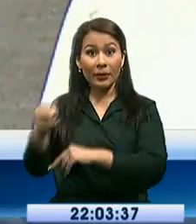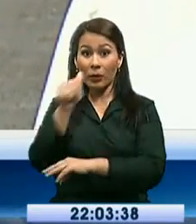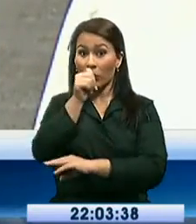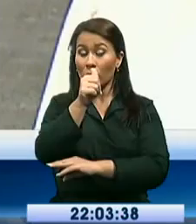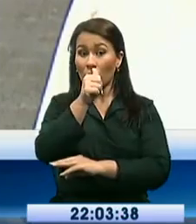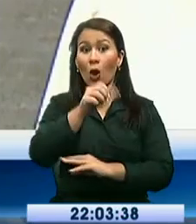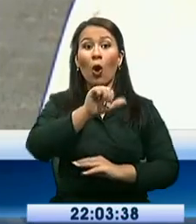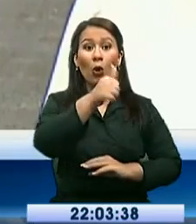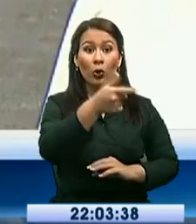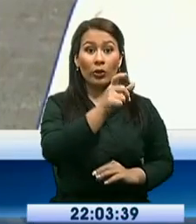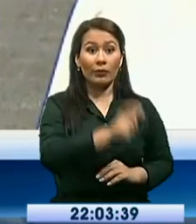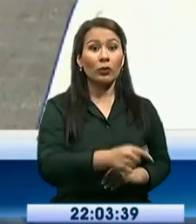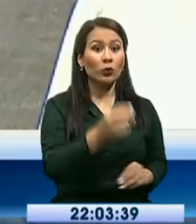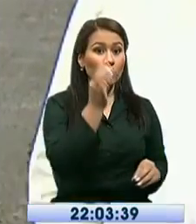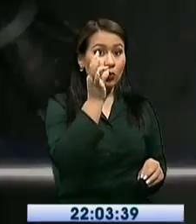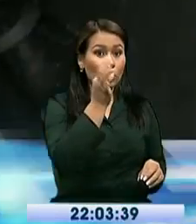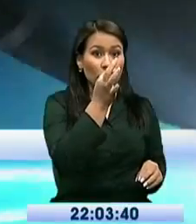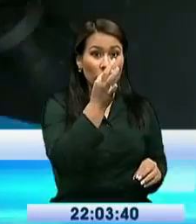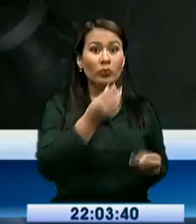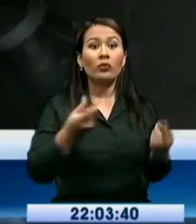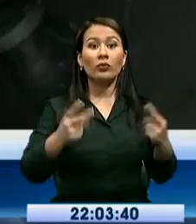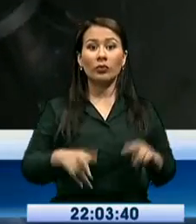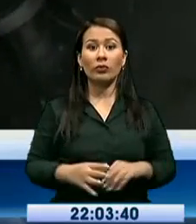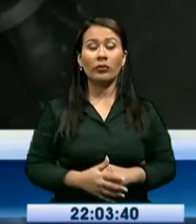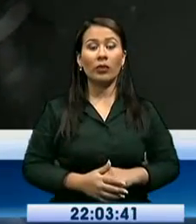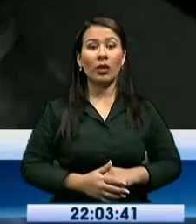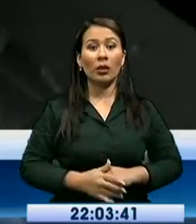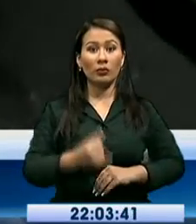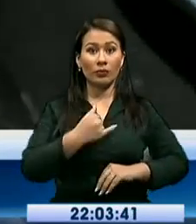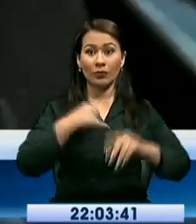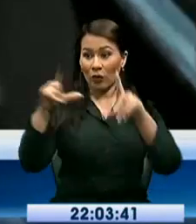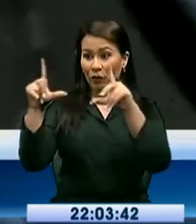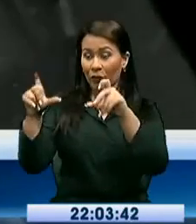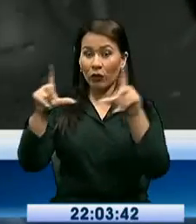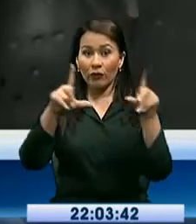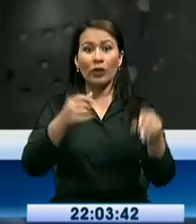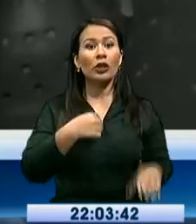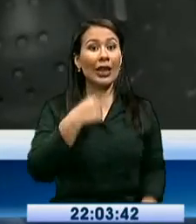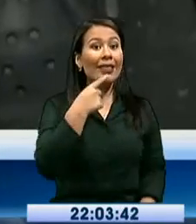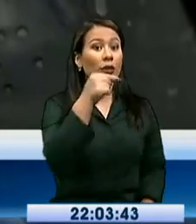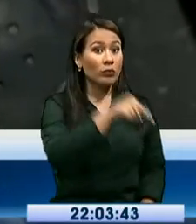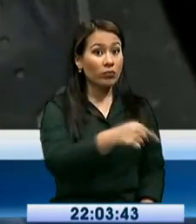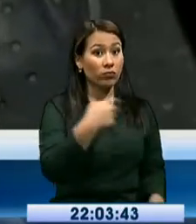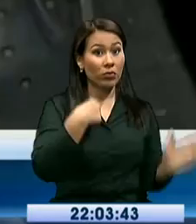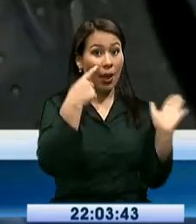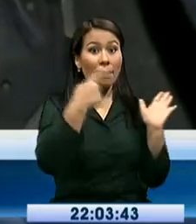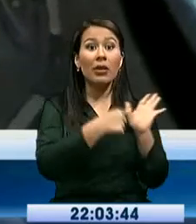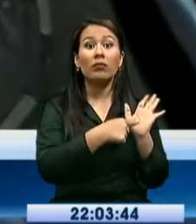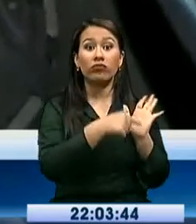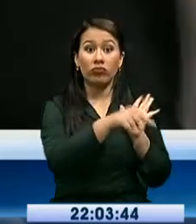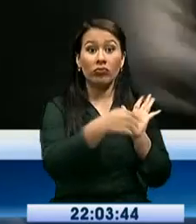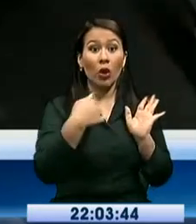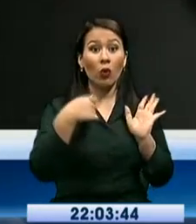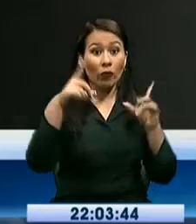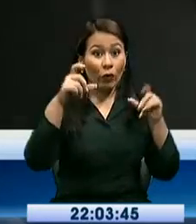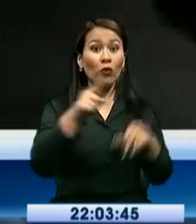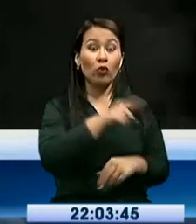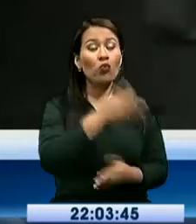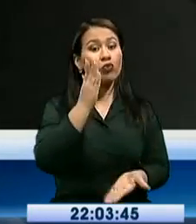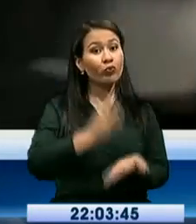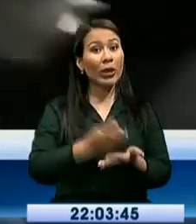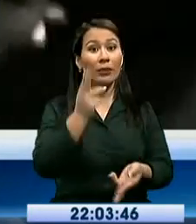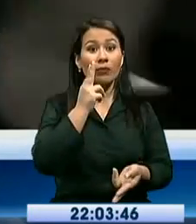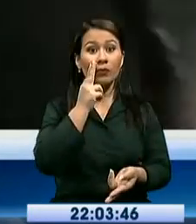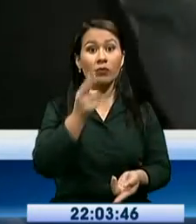que adicto también le dijo a él que le hemos tomado una foto. Entonces este tipo cogió, insultó, fui para allá a